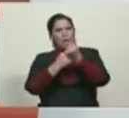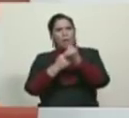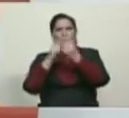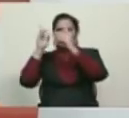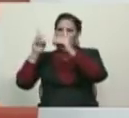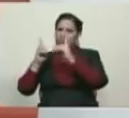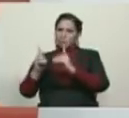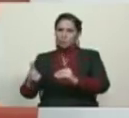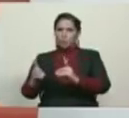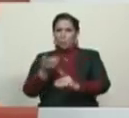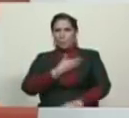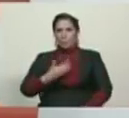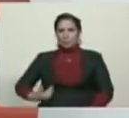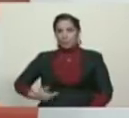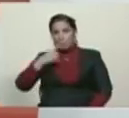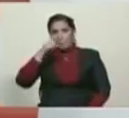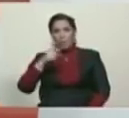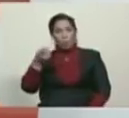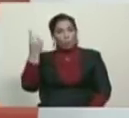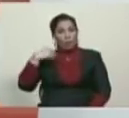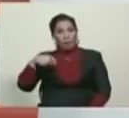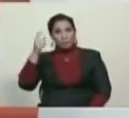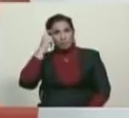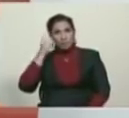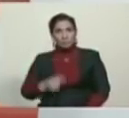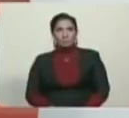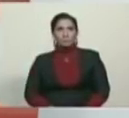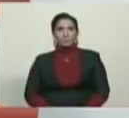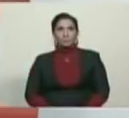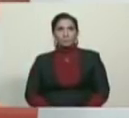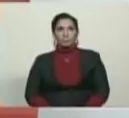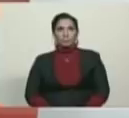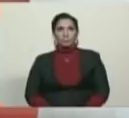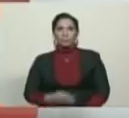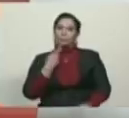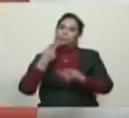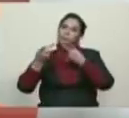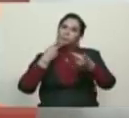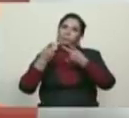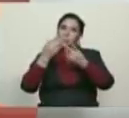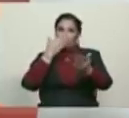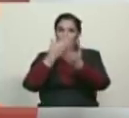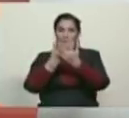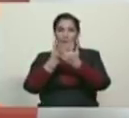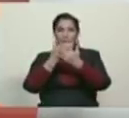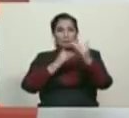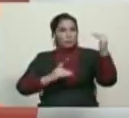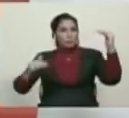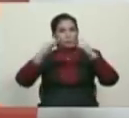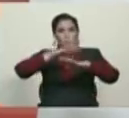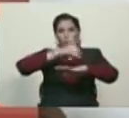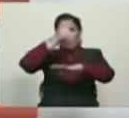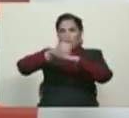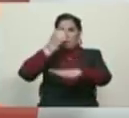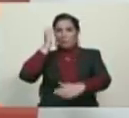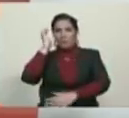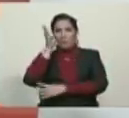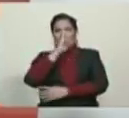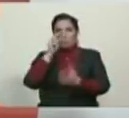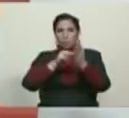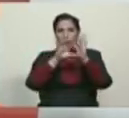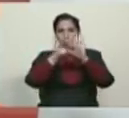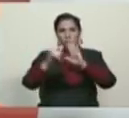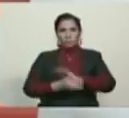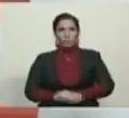compañero presidente Nicolás Maduro en el día de ayer, en su comparecencia ante la soberanísima Asamblea Nacional